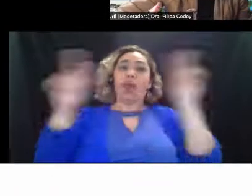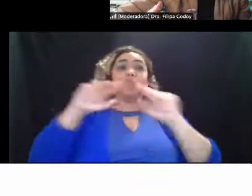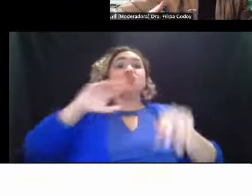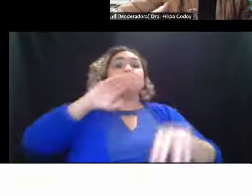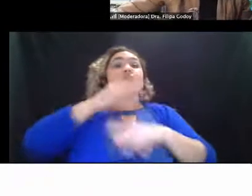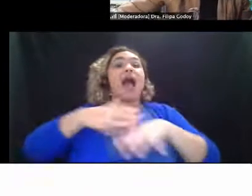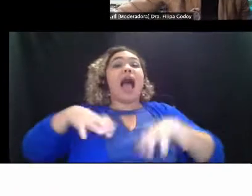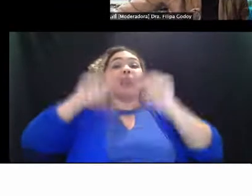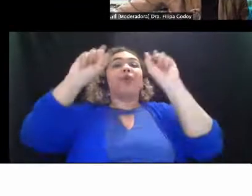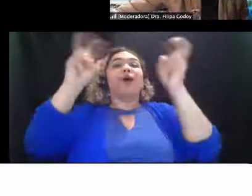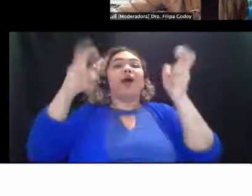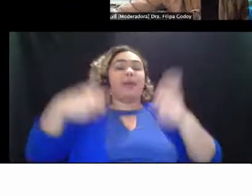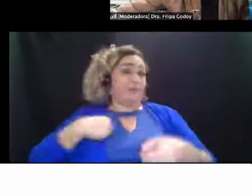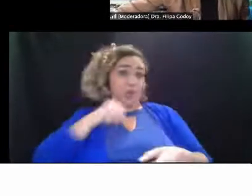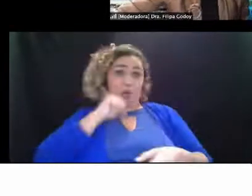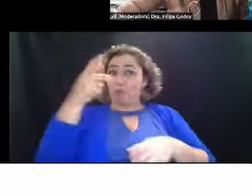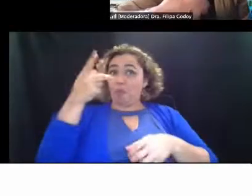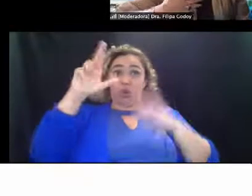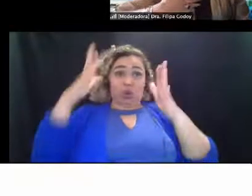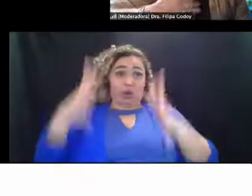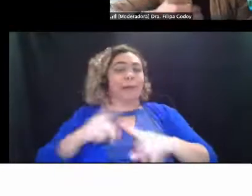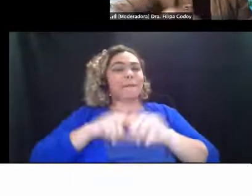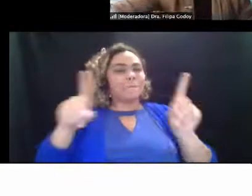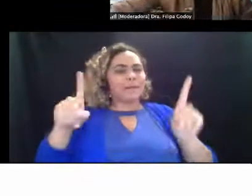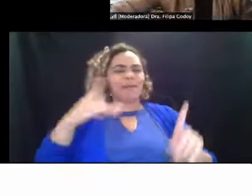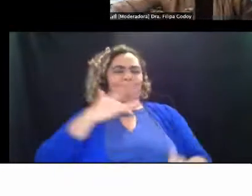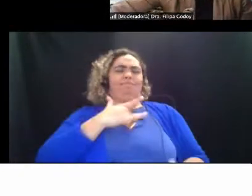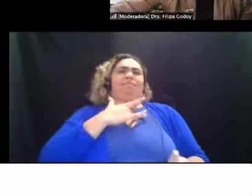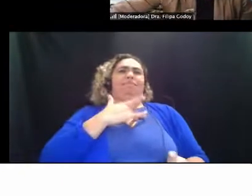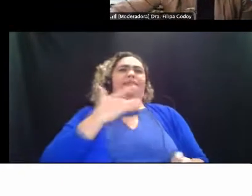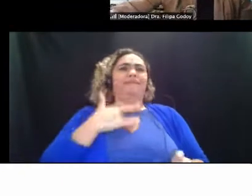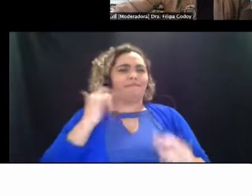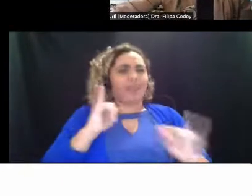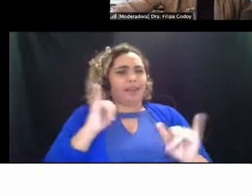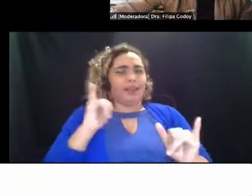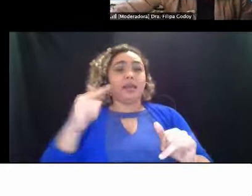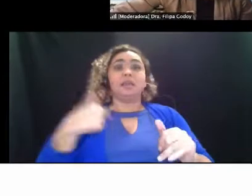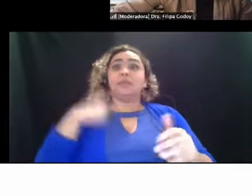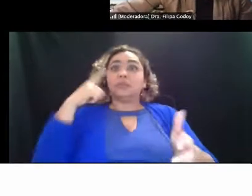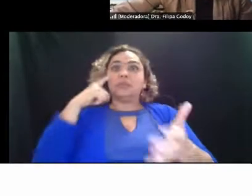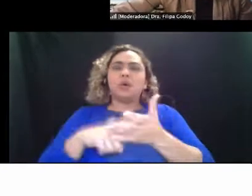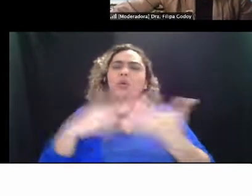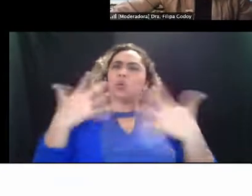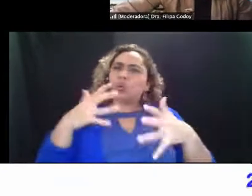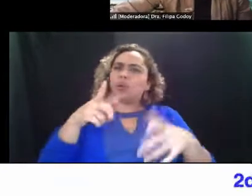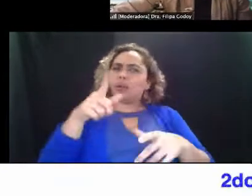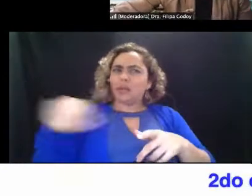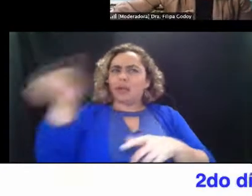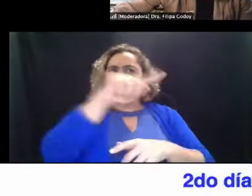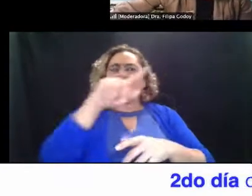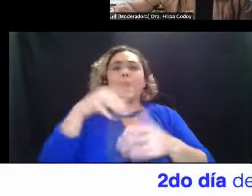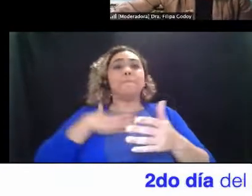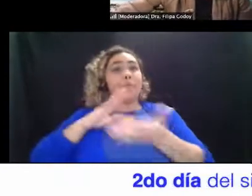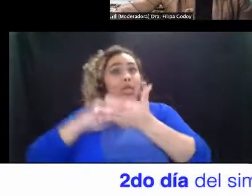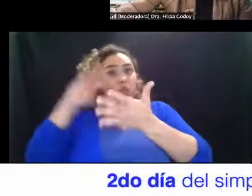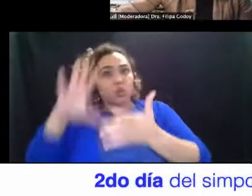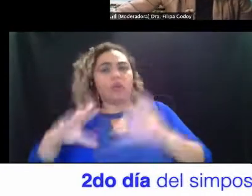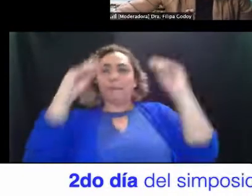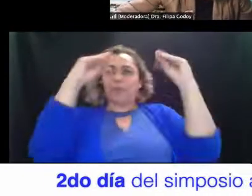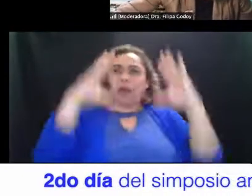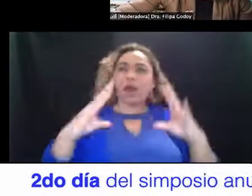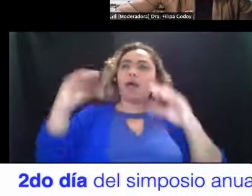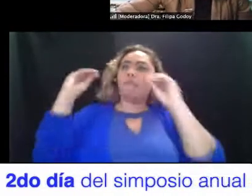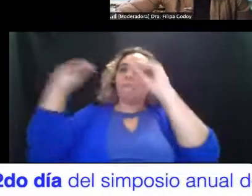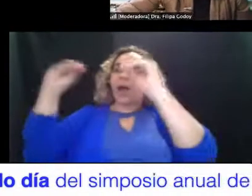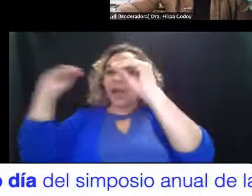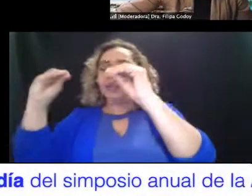de Puerto Rico. Yo no soy puertorriqueña, pero lo soy de corazón. Y reconozco el enorme valor que tienen estudiantes, profesores,